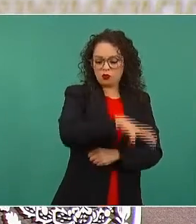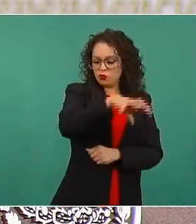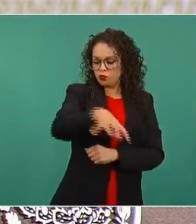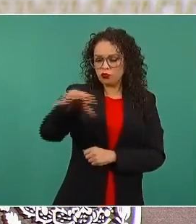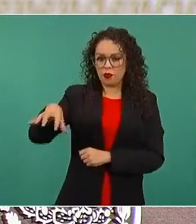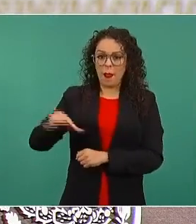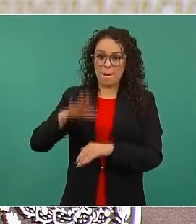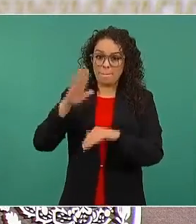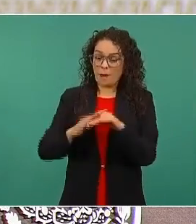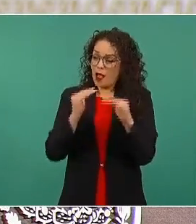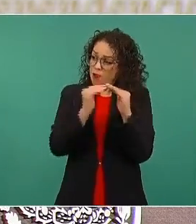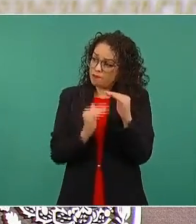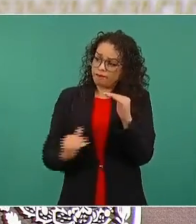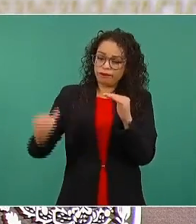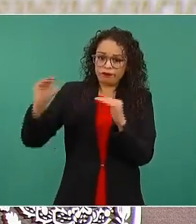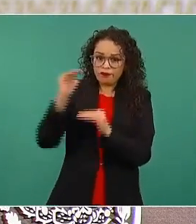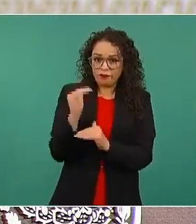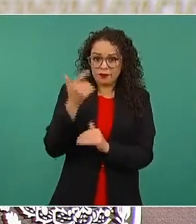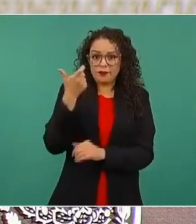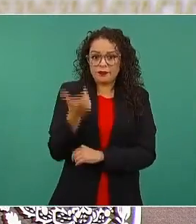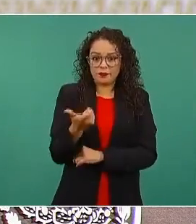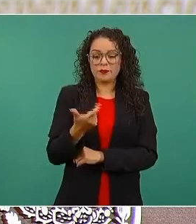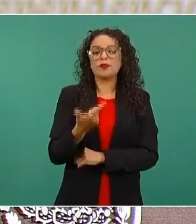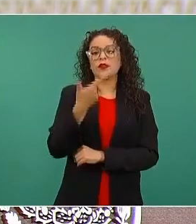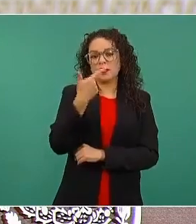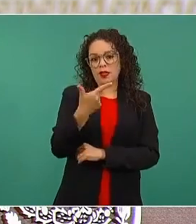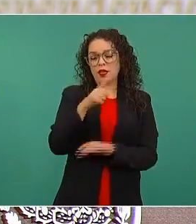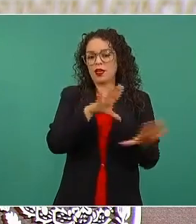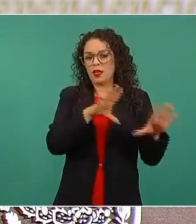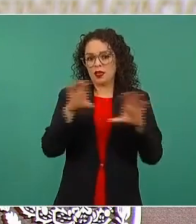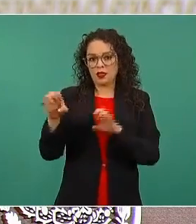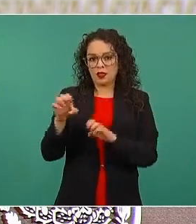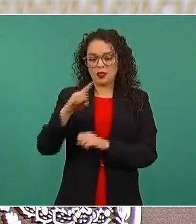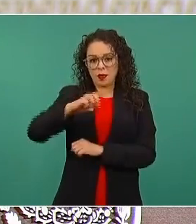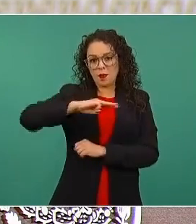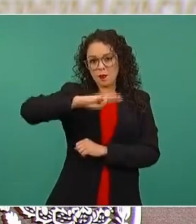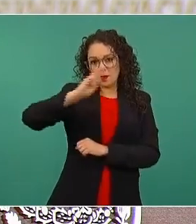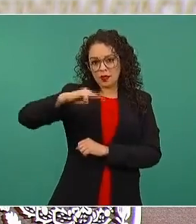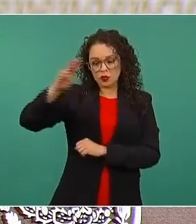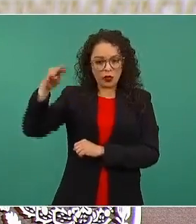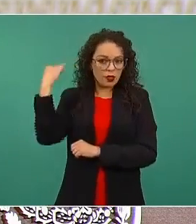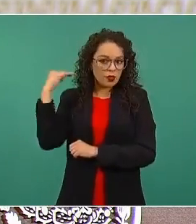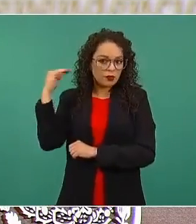El más alto, con el margen más alto, es G500 en Morelia, Michoacán,